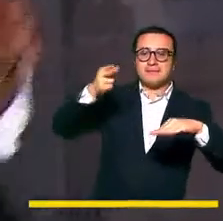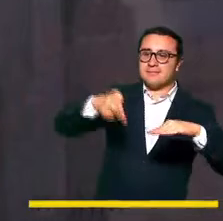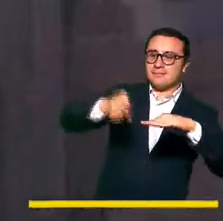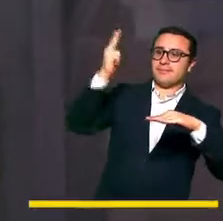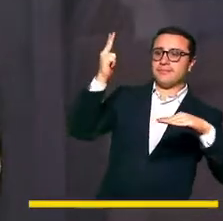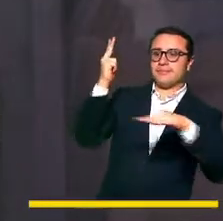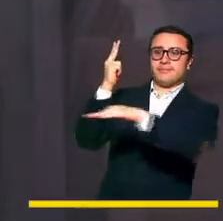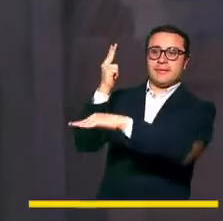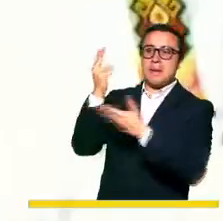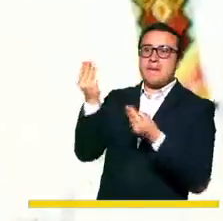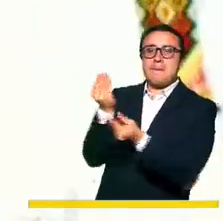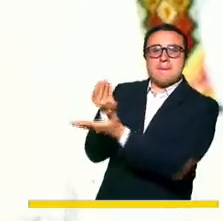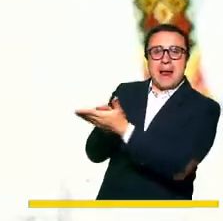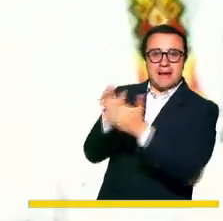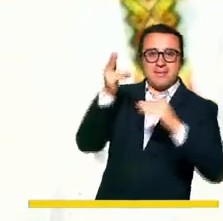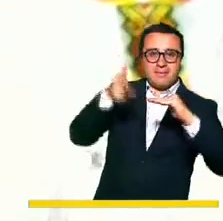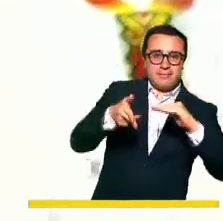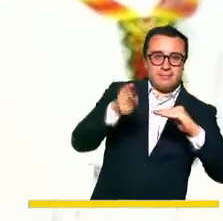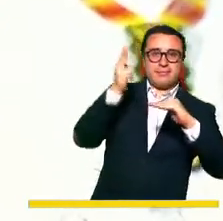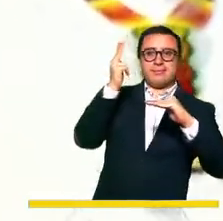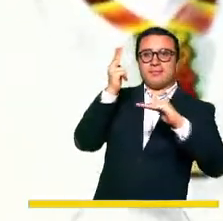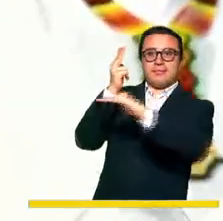pero peajes.